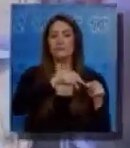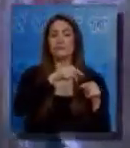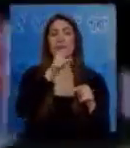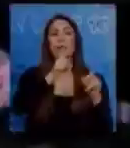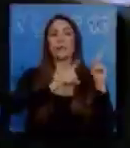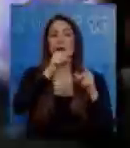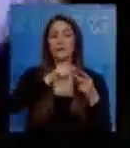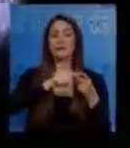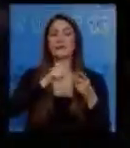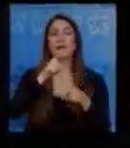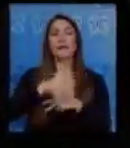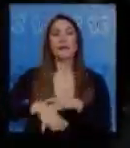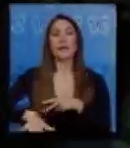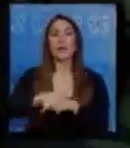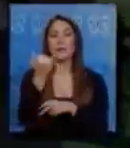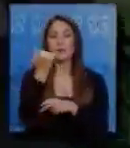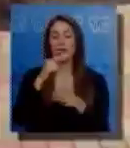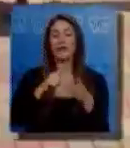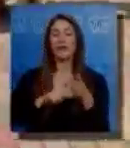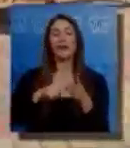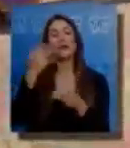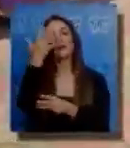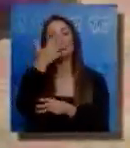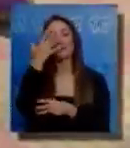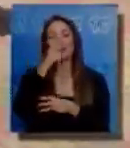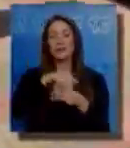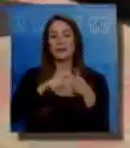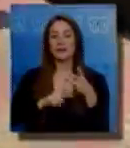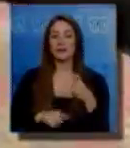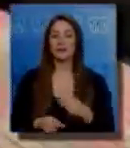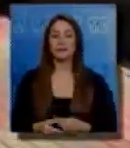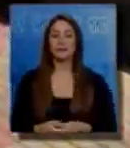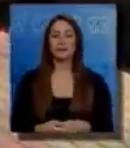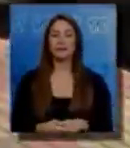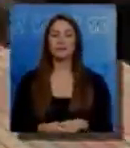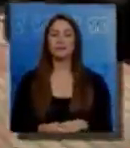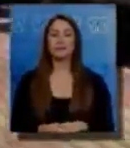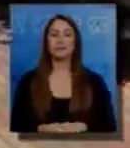Atacames, Río Verde y su capital Esmeraldas. Alcibiades Sonofre, TC Televisión. Yeah.